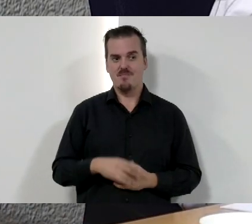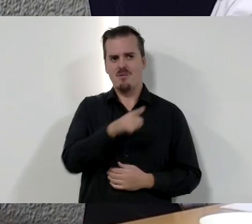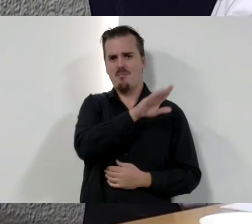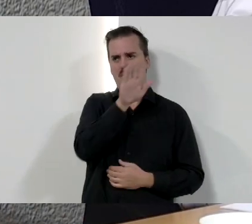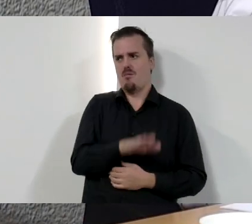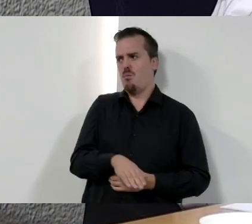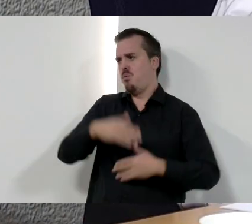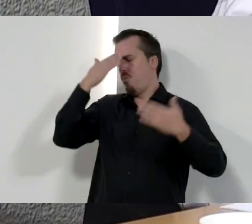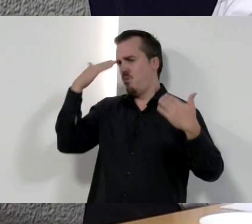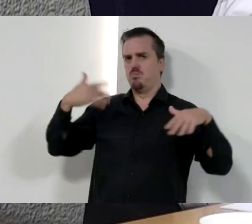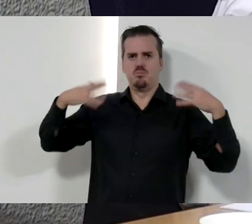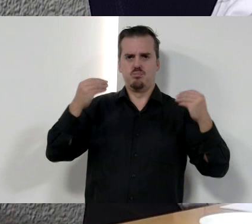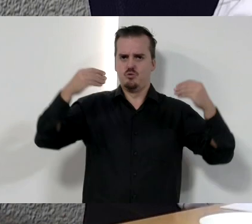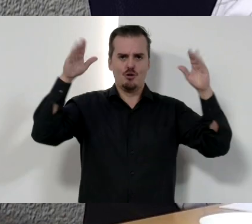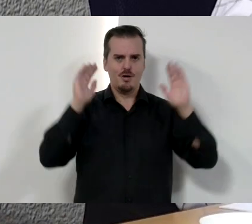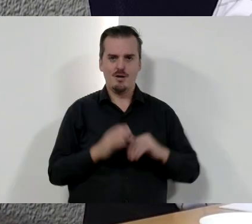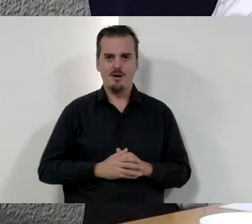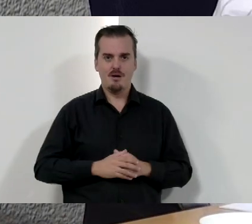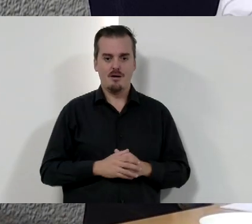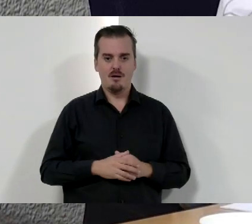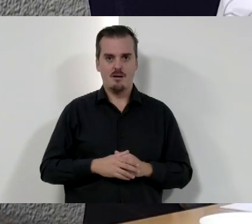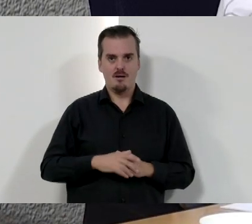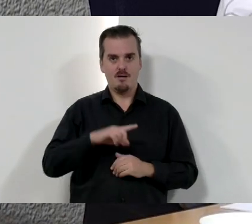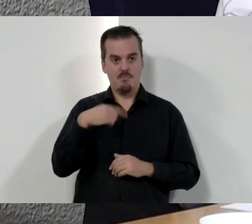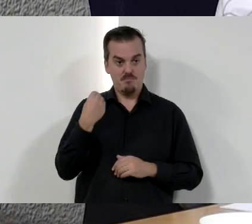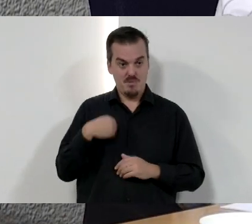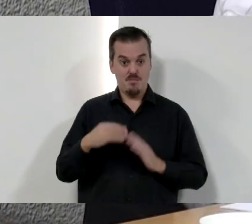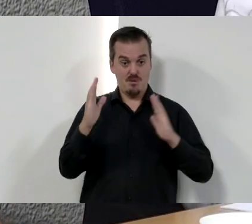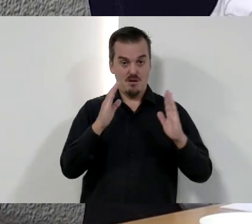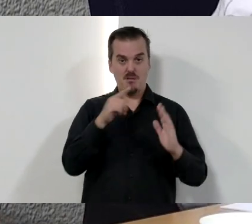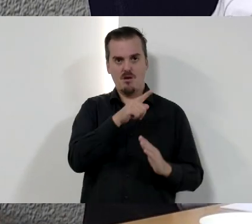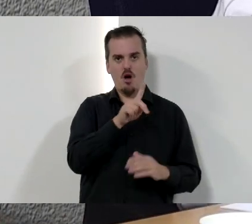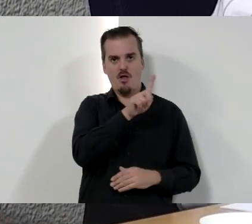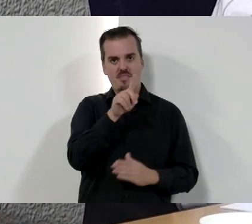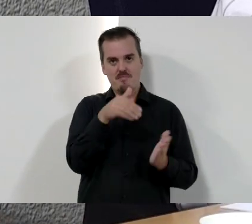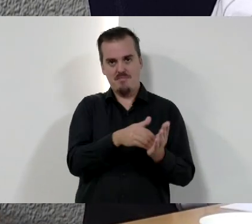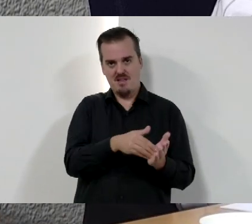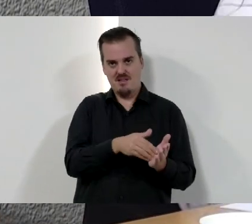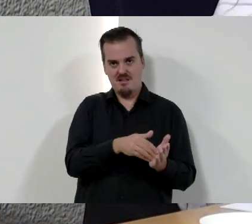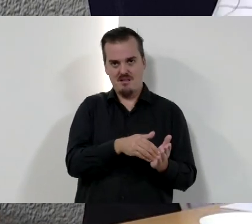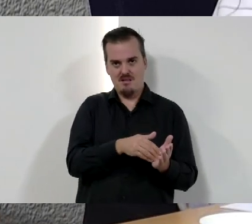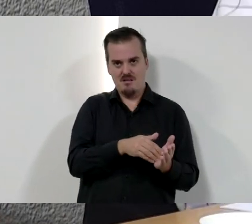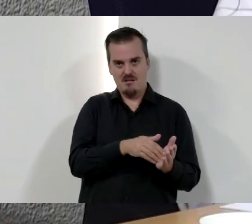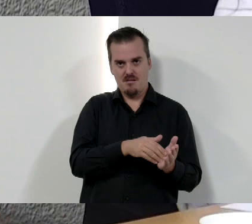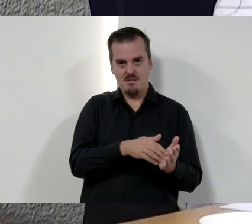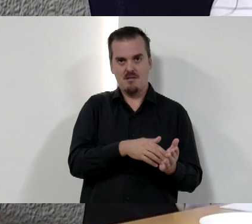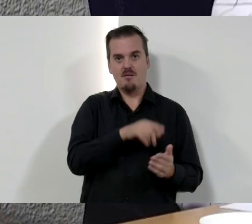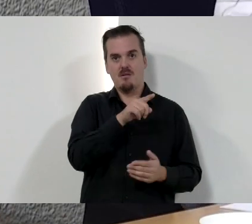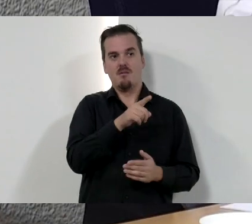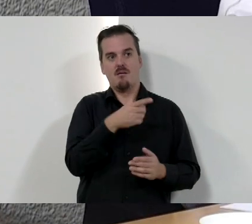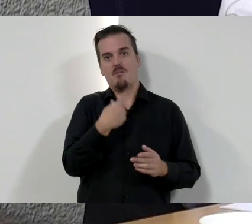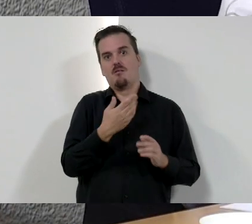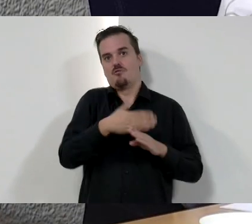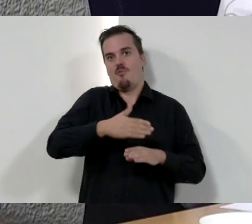le pareció mucho y en el mismo ejercicio quitó 11.000. Es decir, lo dejó a 59.000. Es decir, puso 70 y le pareció